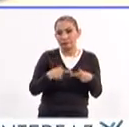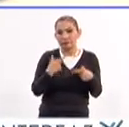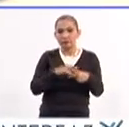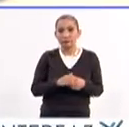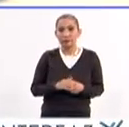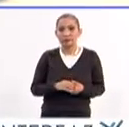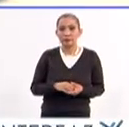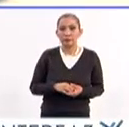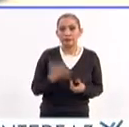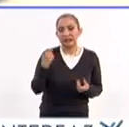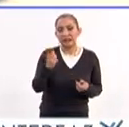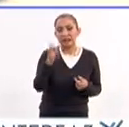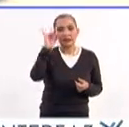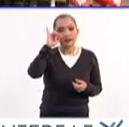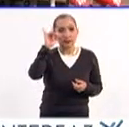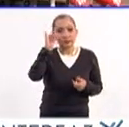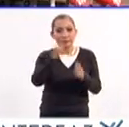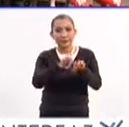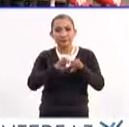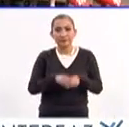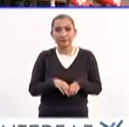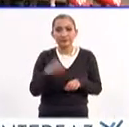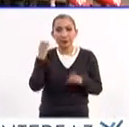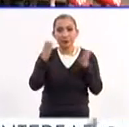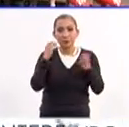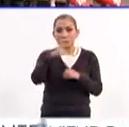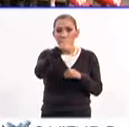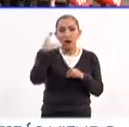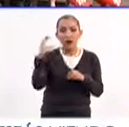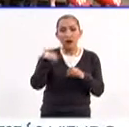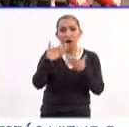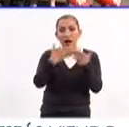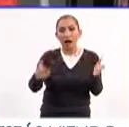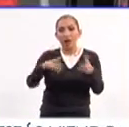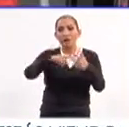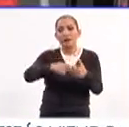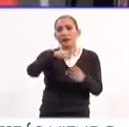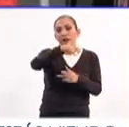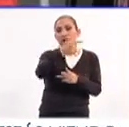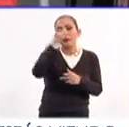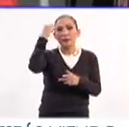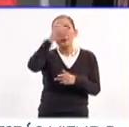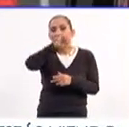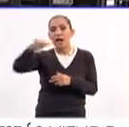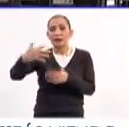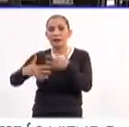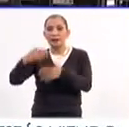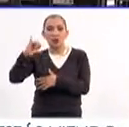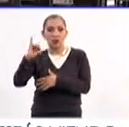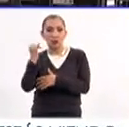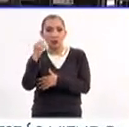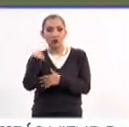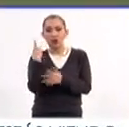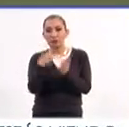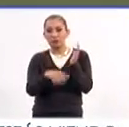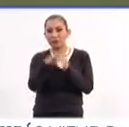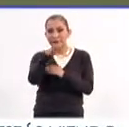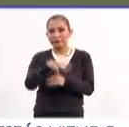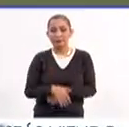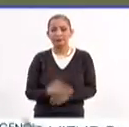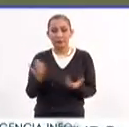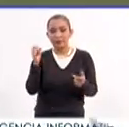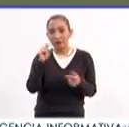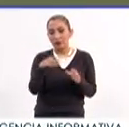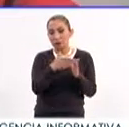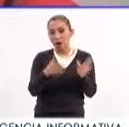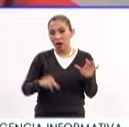a lo que es Diablos. La muestra fotográfica estará abierta al público del 12 de marzo al 15 de junio de 2019 y forma parte